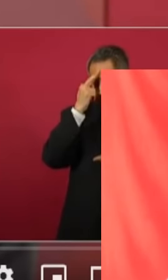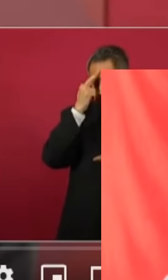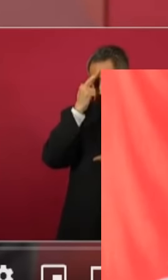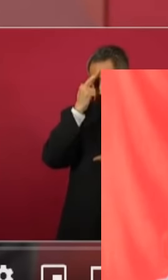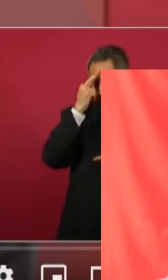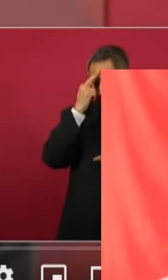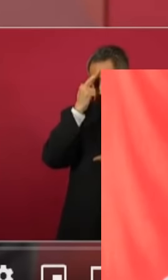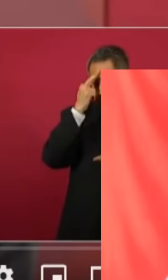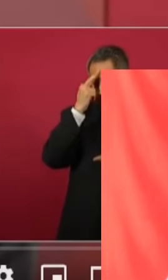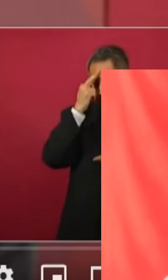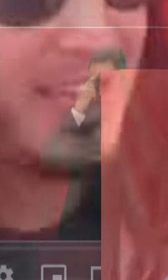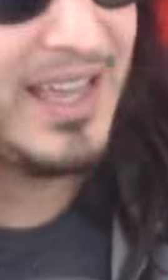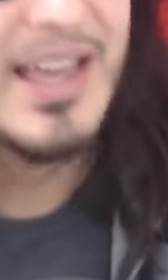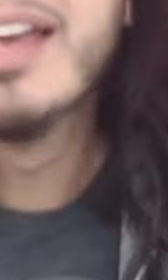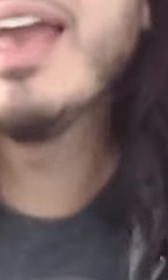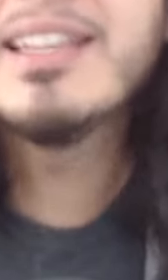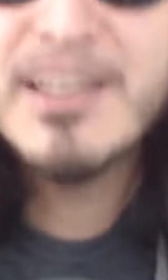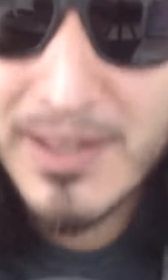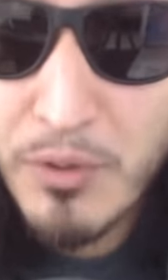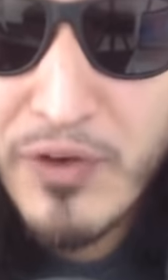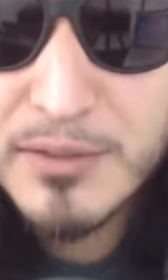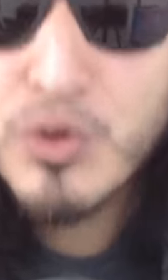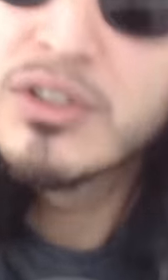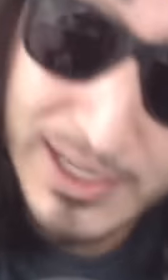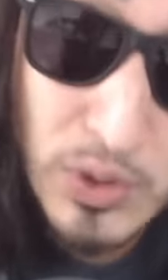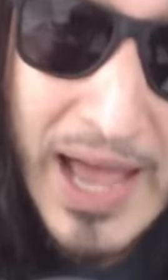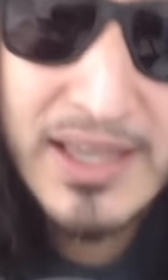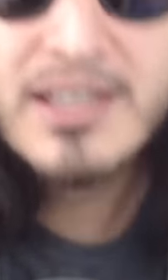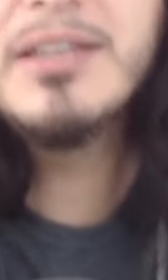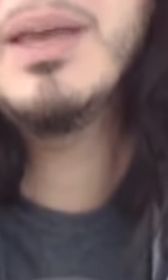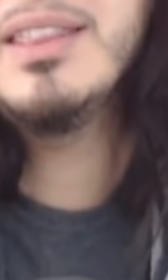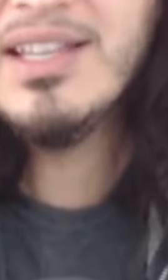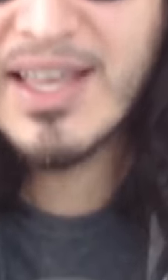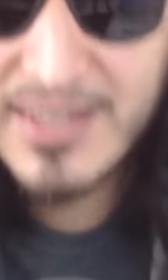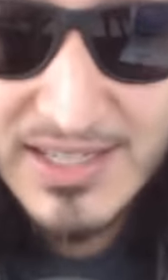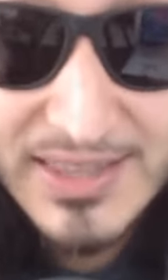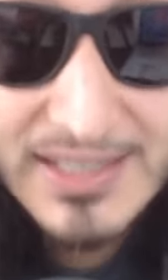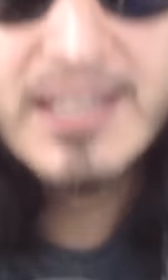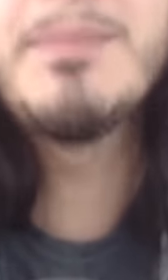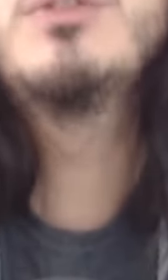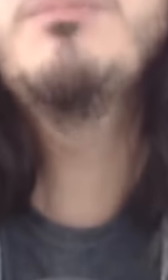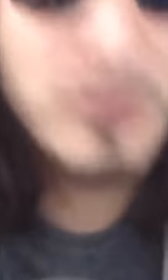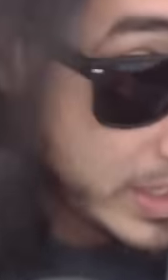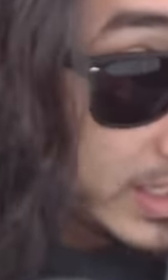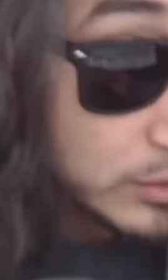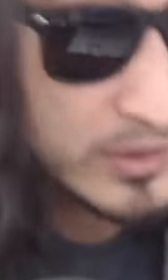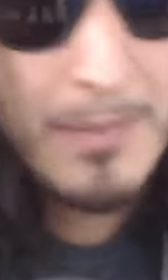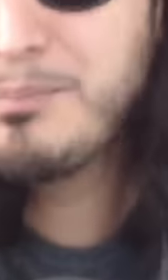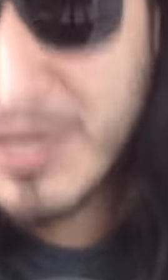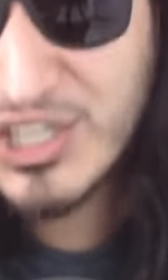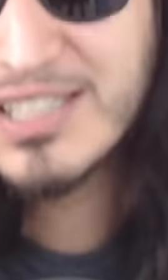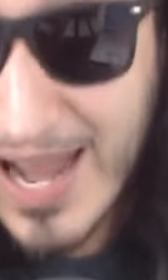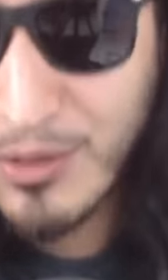los demás. El presidente lo exige. Si ves esto en Facebook, deja tu like. Si me diste estrellitas, te mando un beso ahí, donde